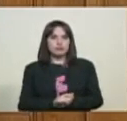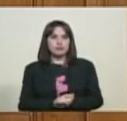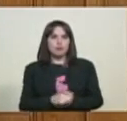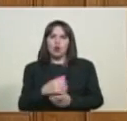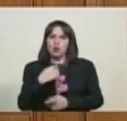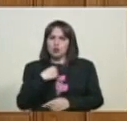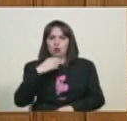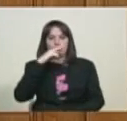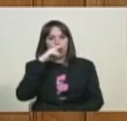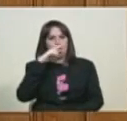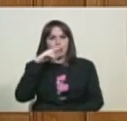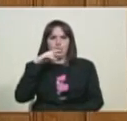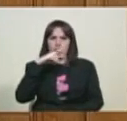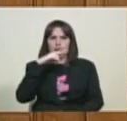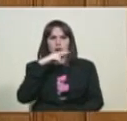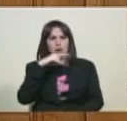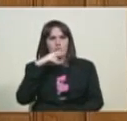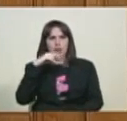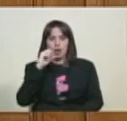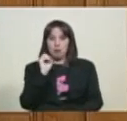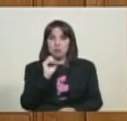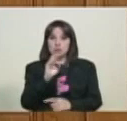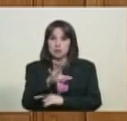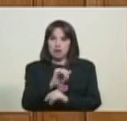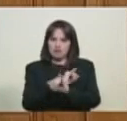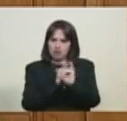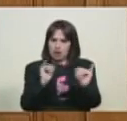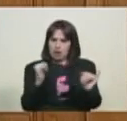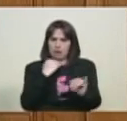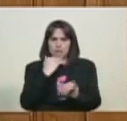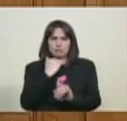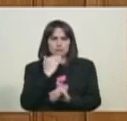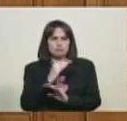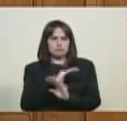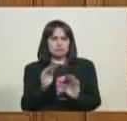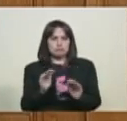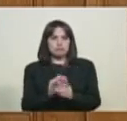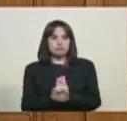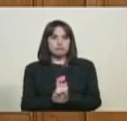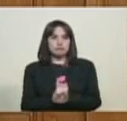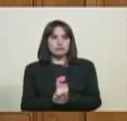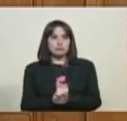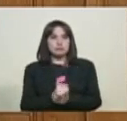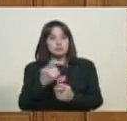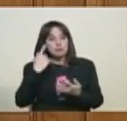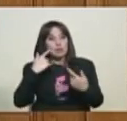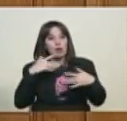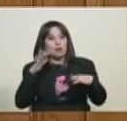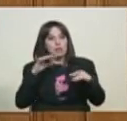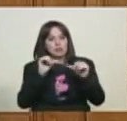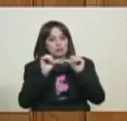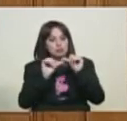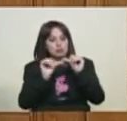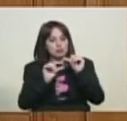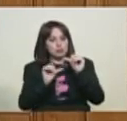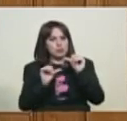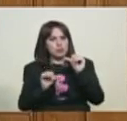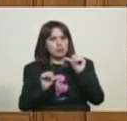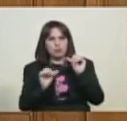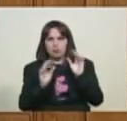Y yo estaba dando un mensaje final. A veces esos mensajes se extienden un poquito.